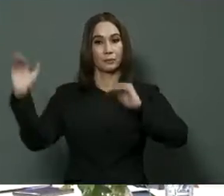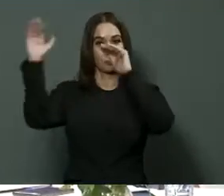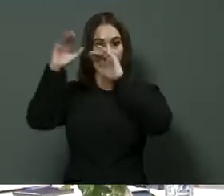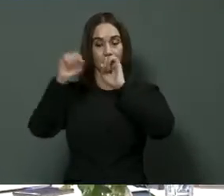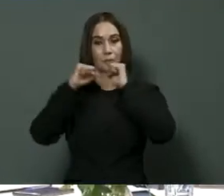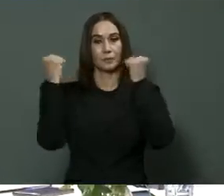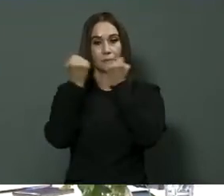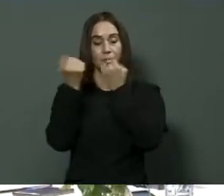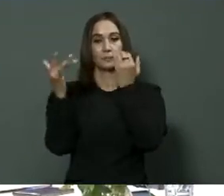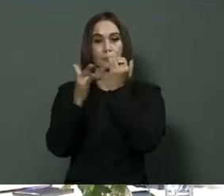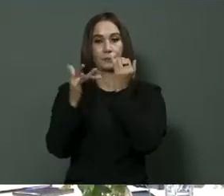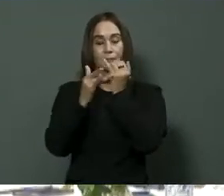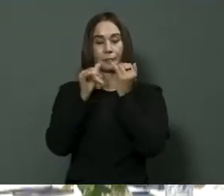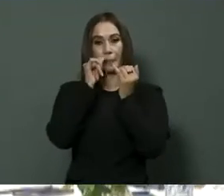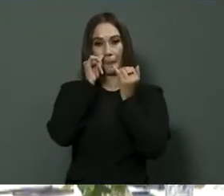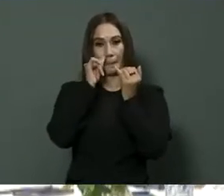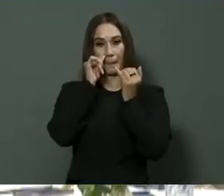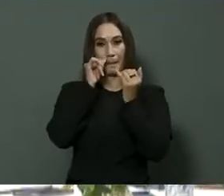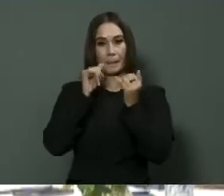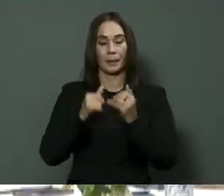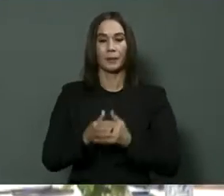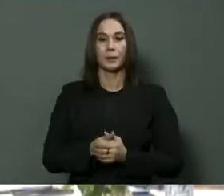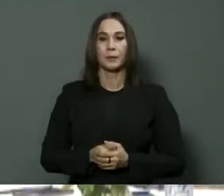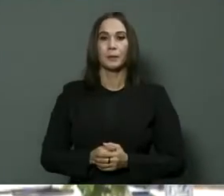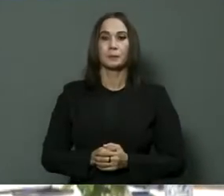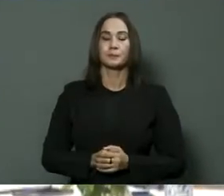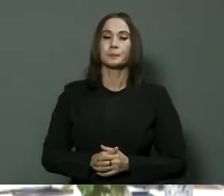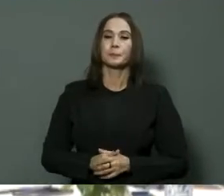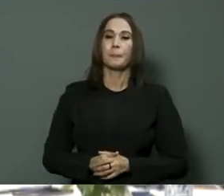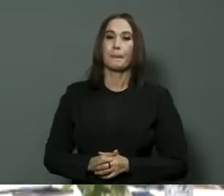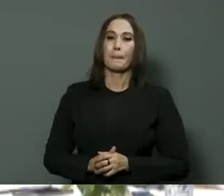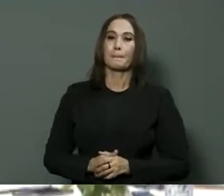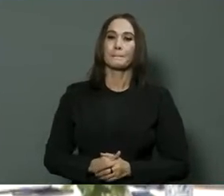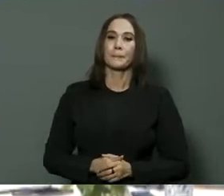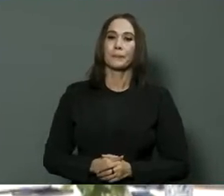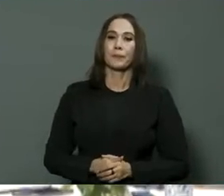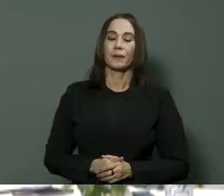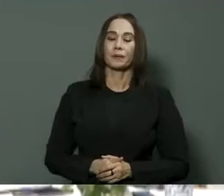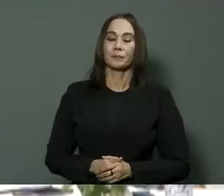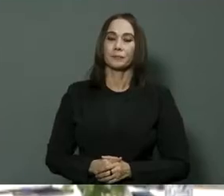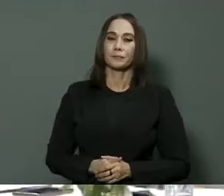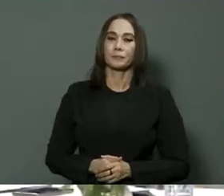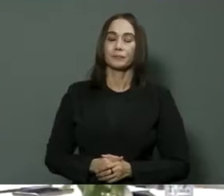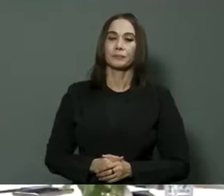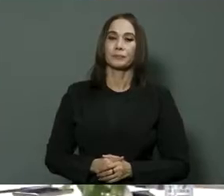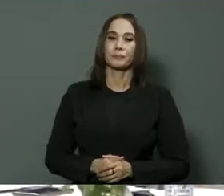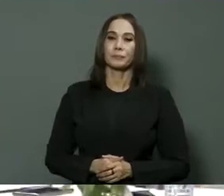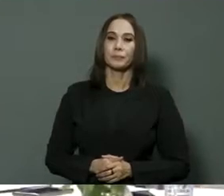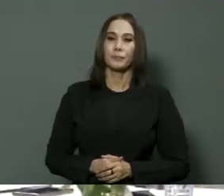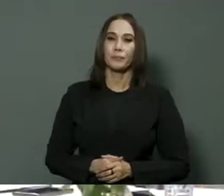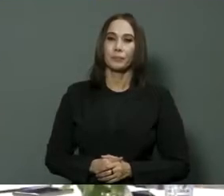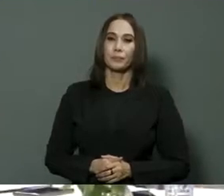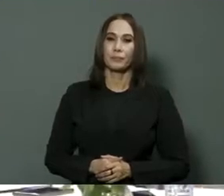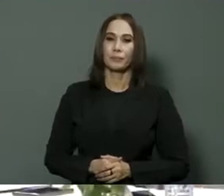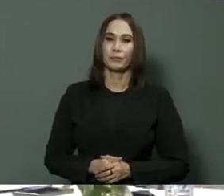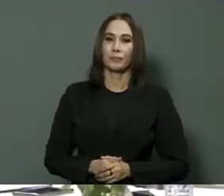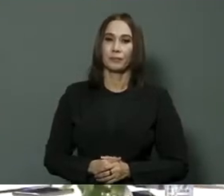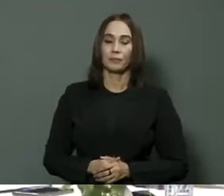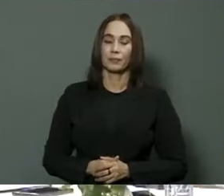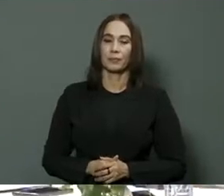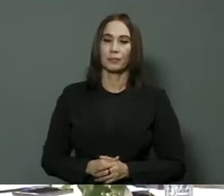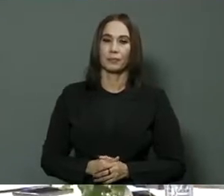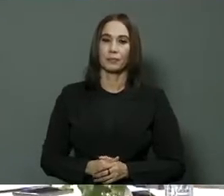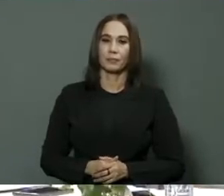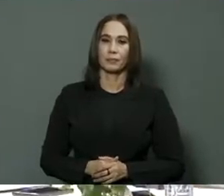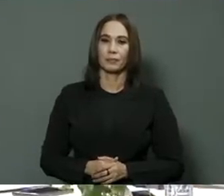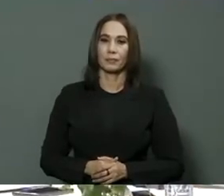Ciencia y Tecnología. No sé si sería bueno que tú amplíes algo. ¿Quieres decir algo al respecto? Sí, sí,